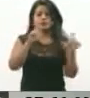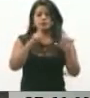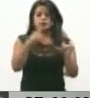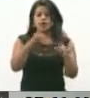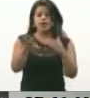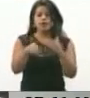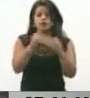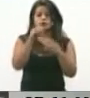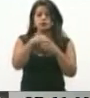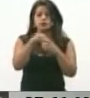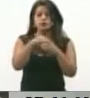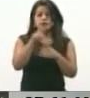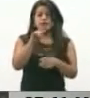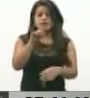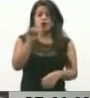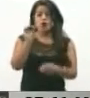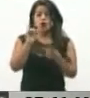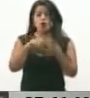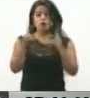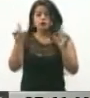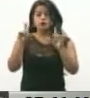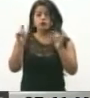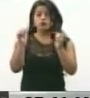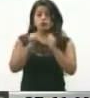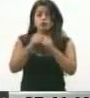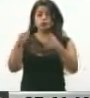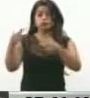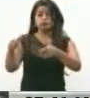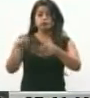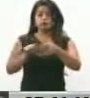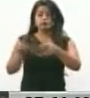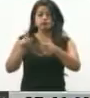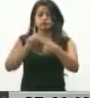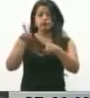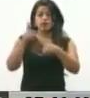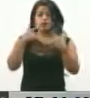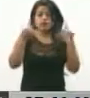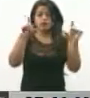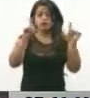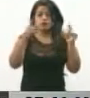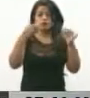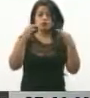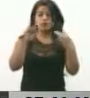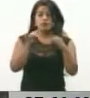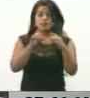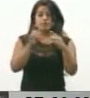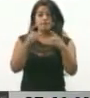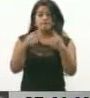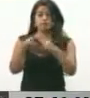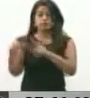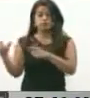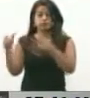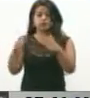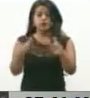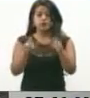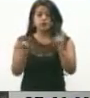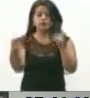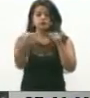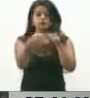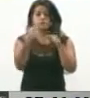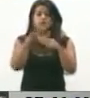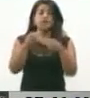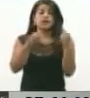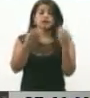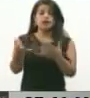la TDA, o un televisor con decodificador, como es el caso que tenemos allí, que es un televisor analógico normal, pero que tiene un decodificador, de los cuales se han